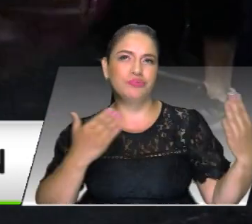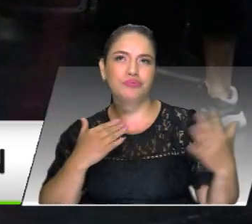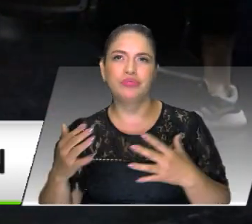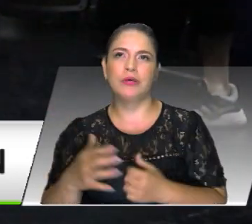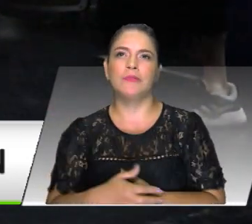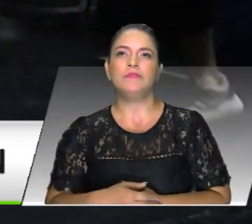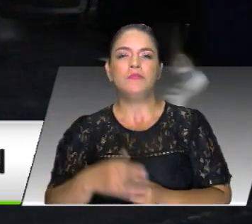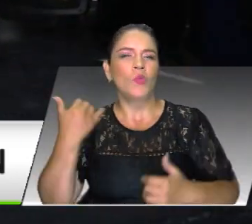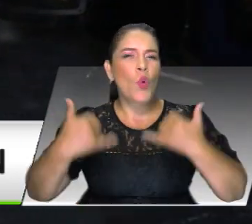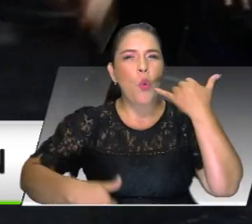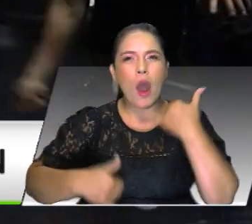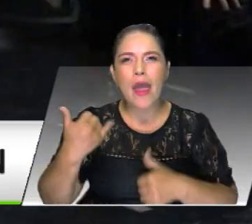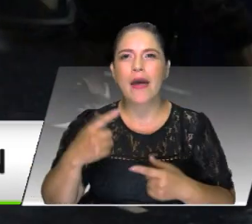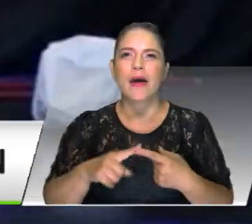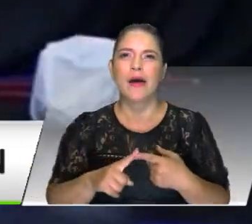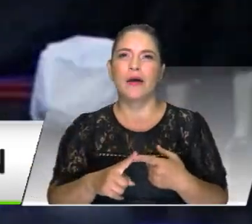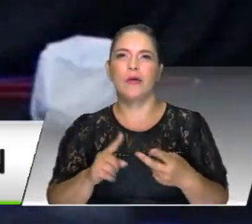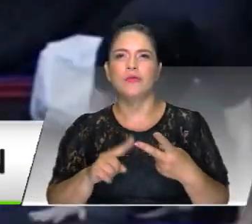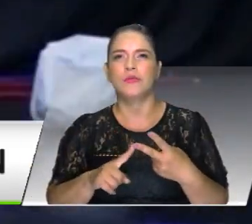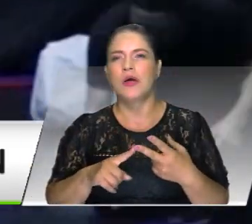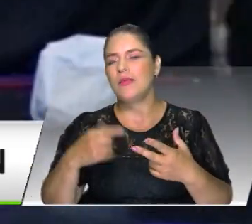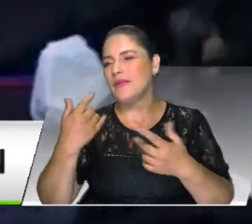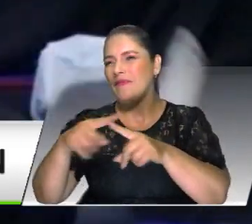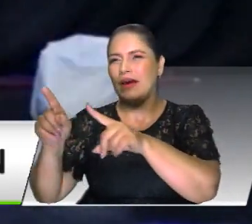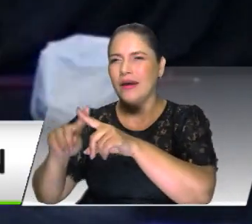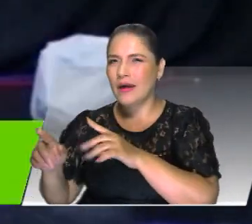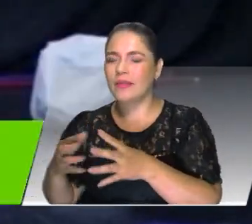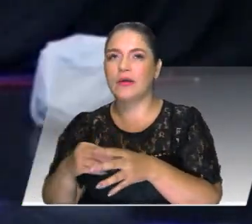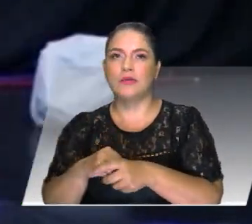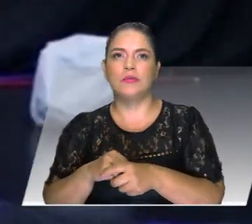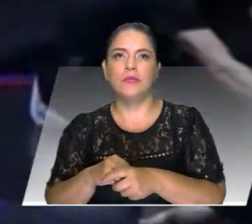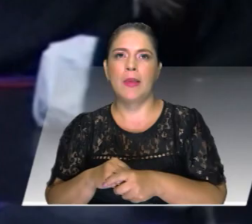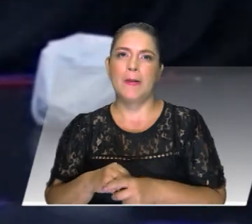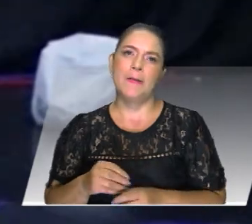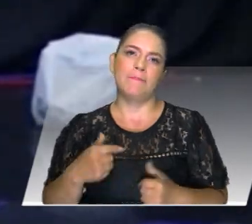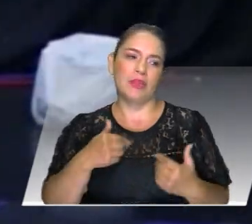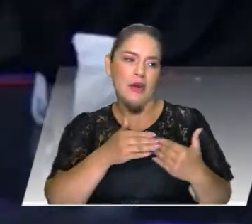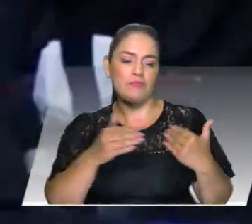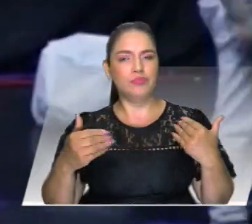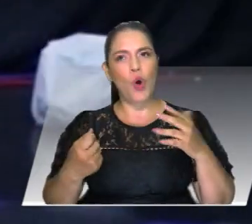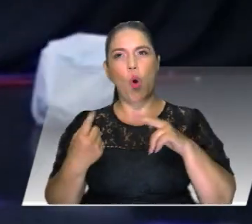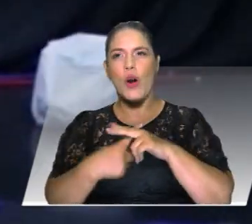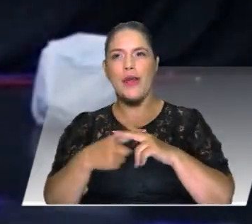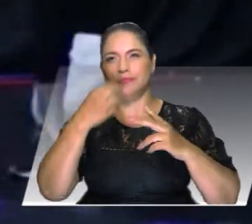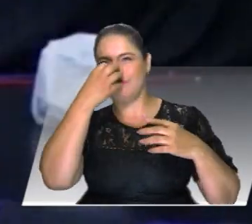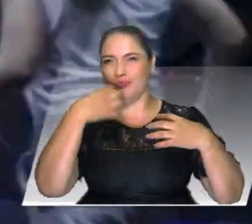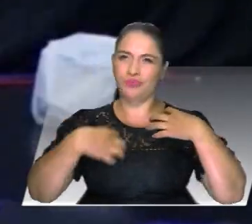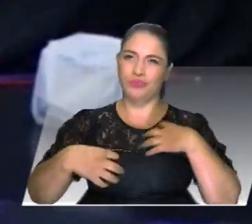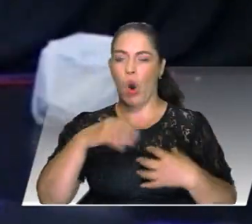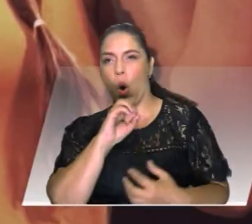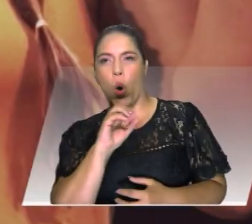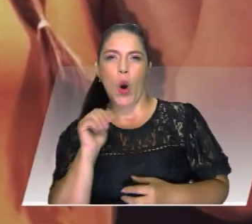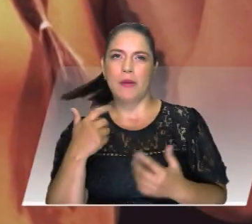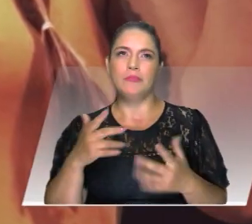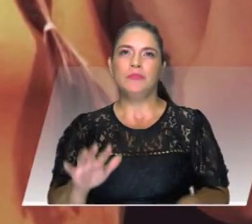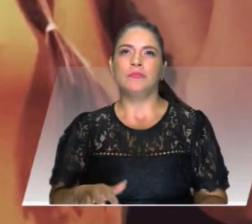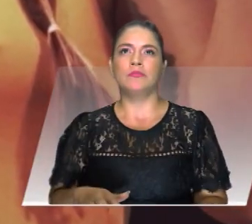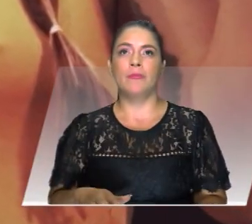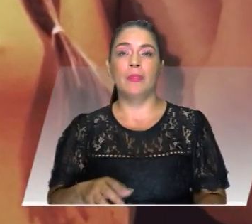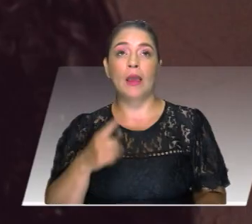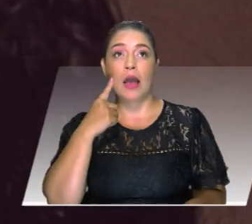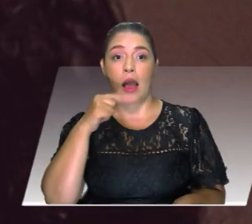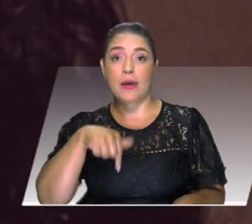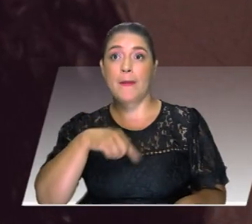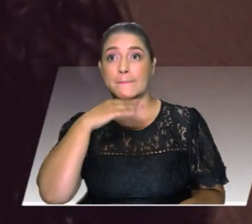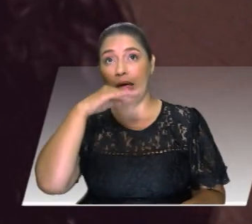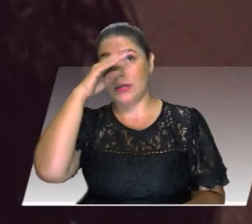través de juegos teatrales, juegos de improvisación, juegos clownescos al nacimiento del payaso o de la payasa. Por esta escuela única en Medellín